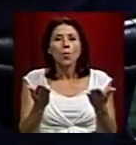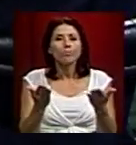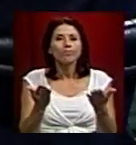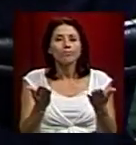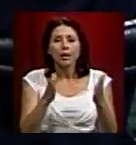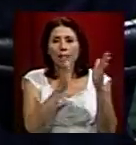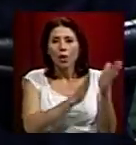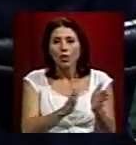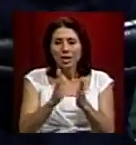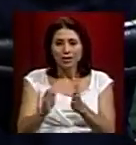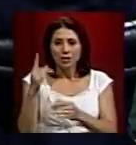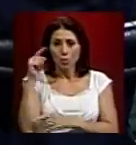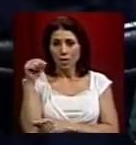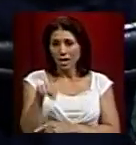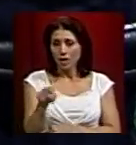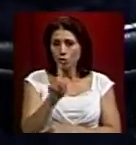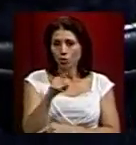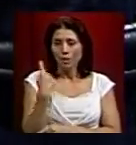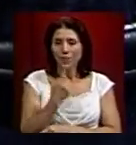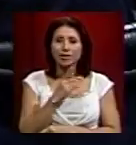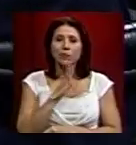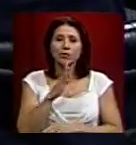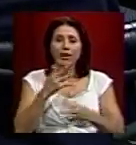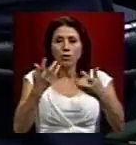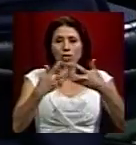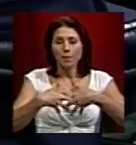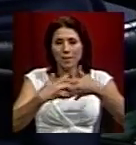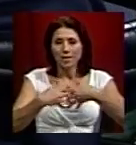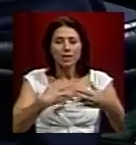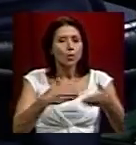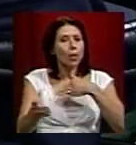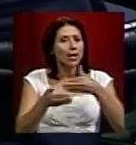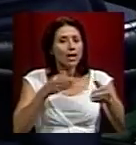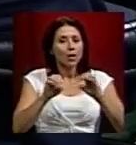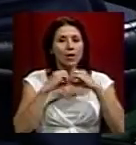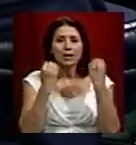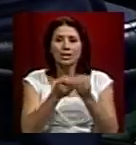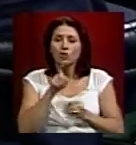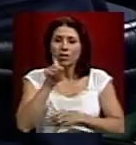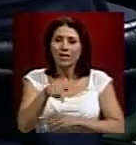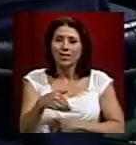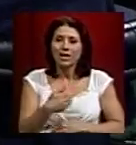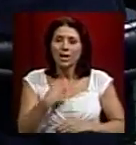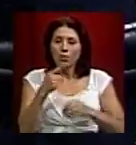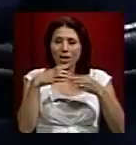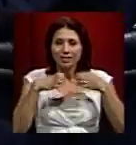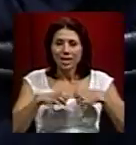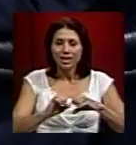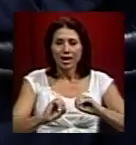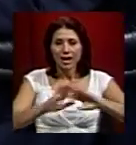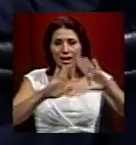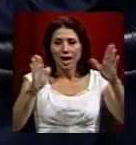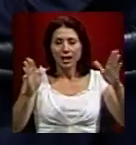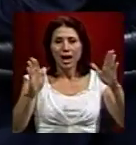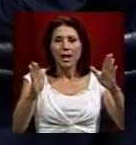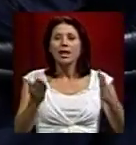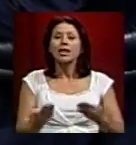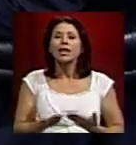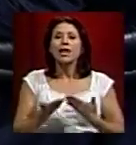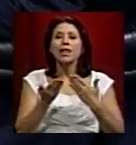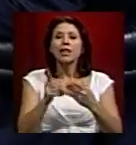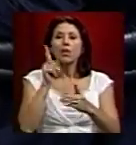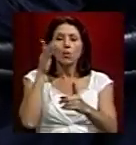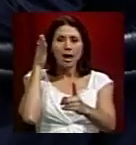aquí no estamos hablando solamente de empresas, cualquier organización tiene que tener una estrategia clara que le dé una dirección, primero que